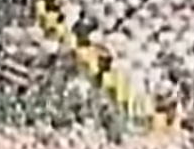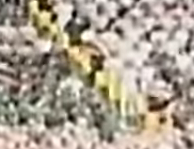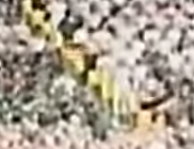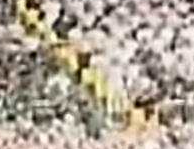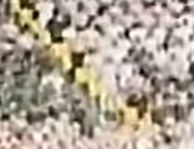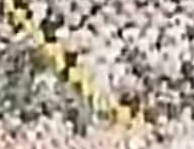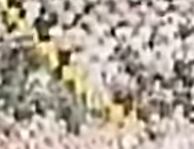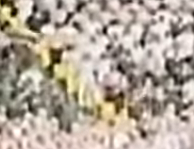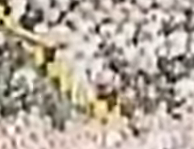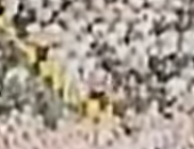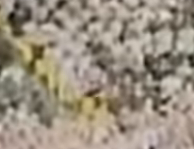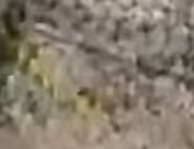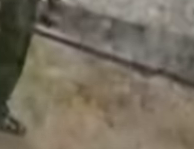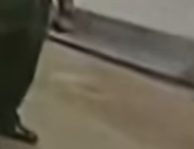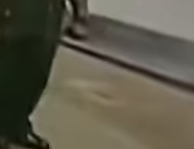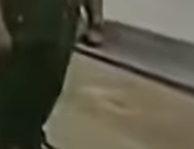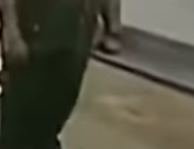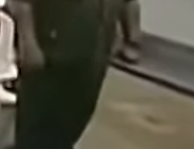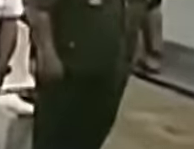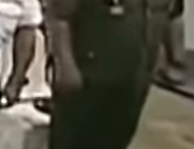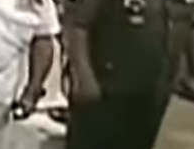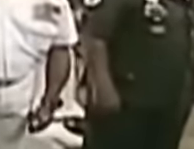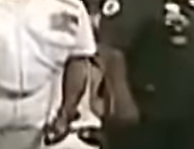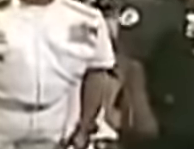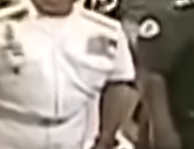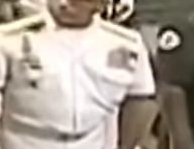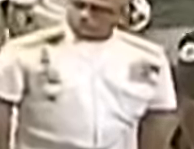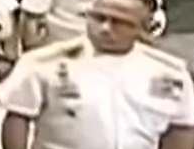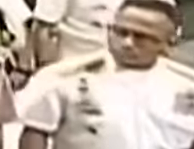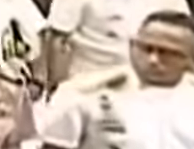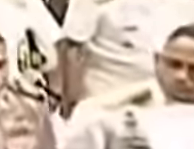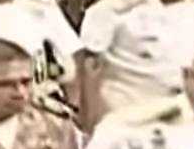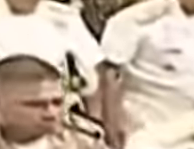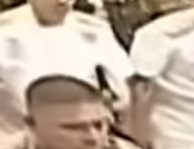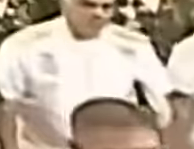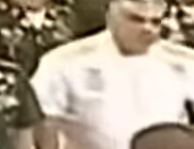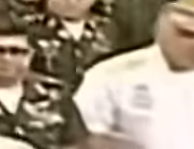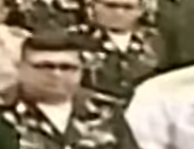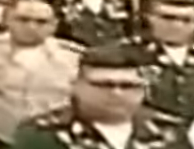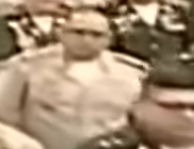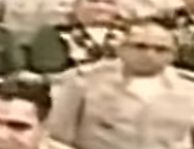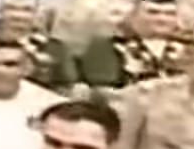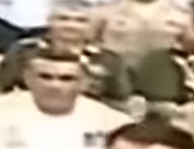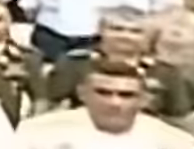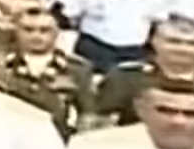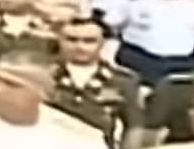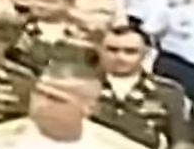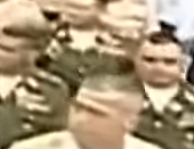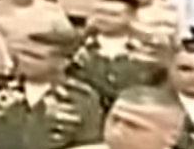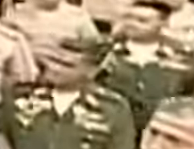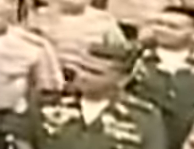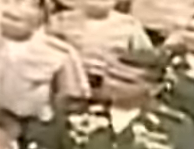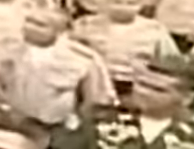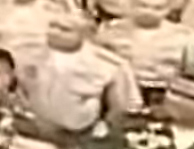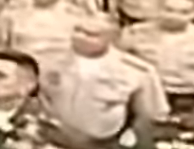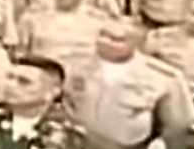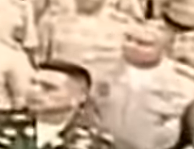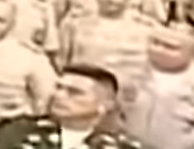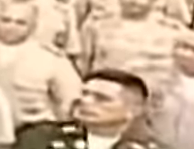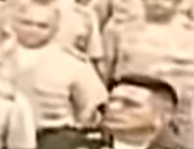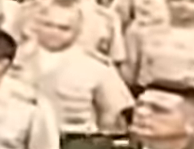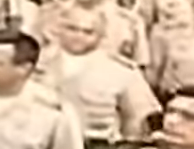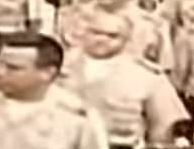54 fue que nació este señor. Un 28 de julio se miró con resplandor. En las tierras de Barinas ocurre